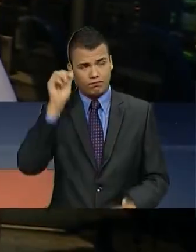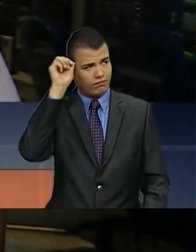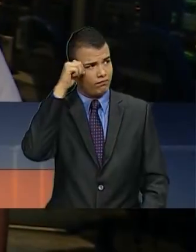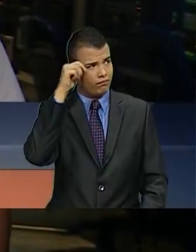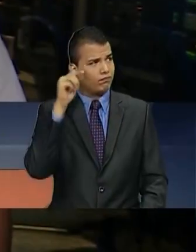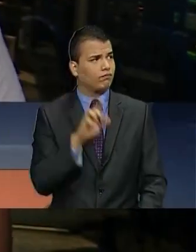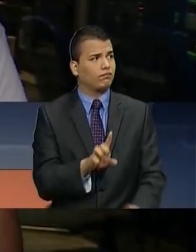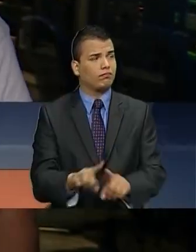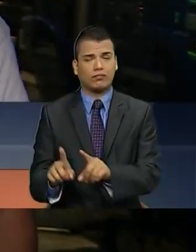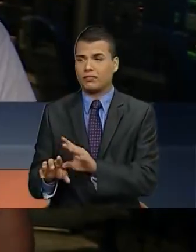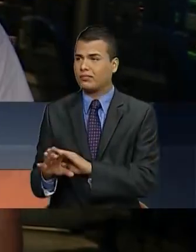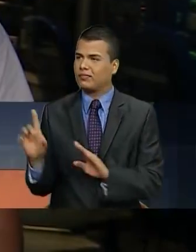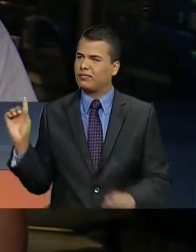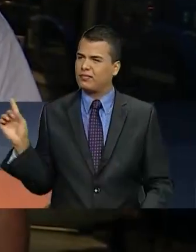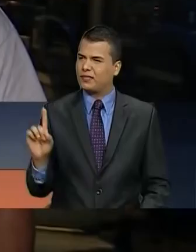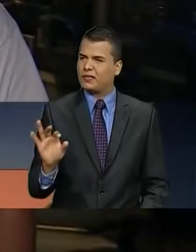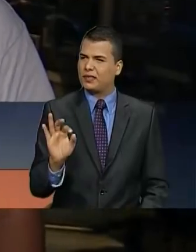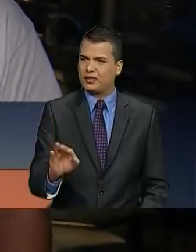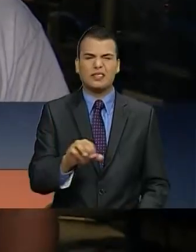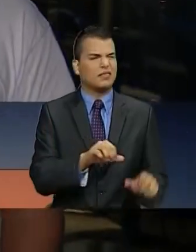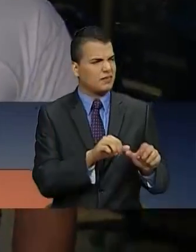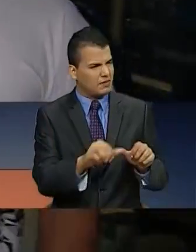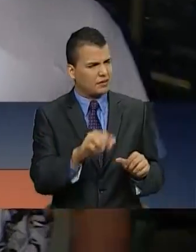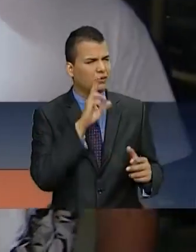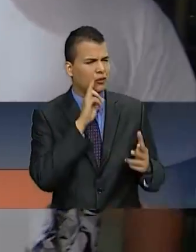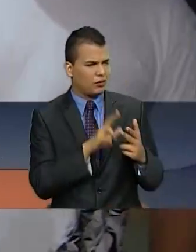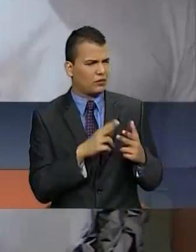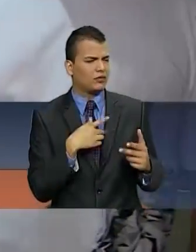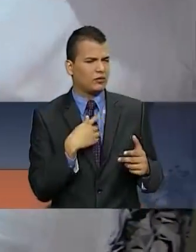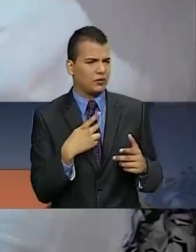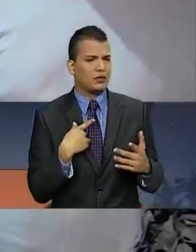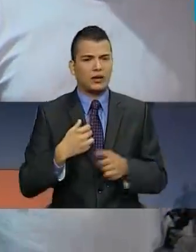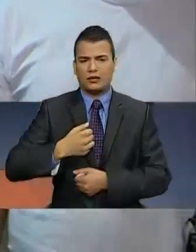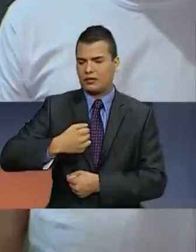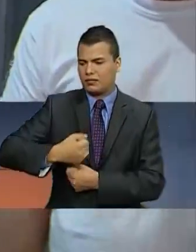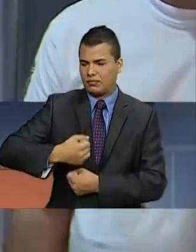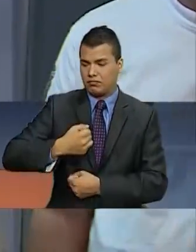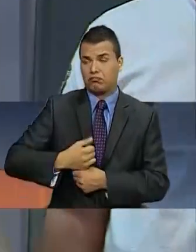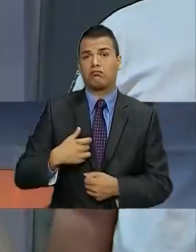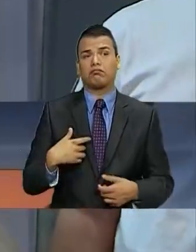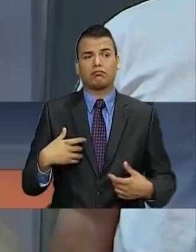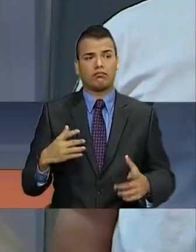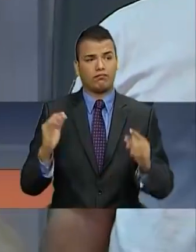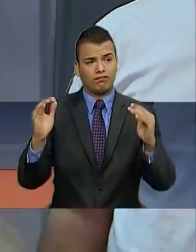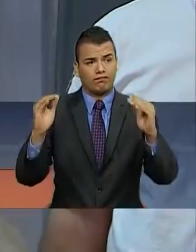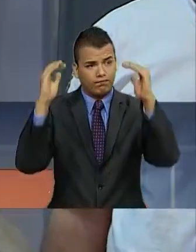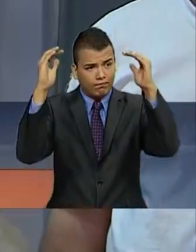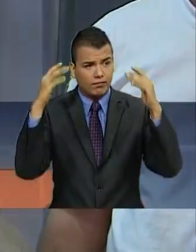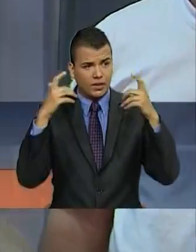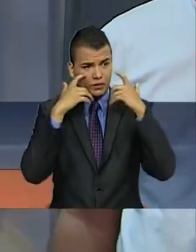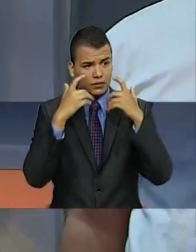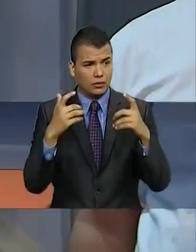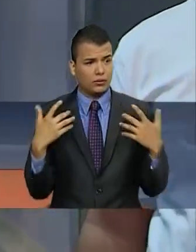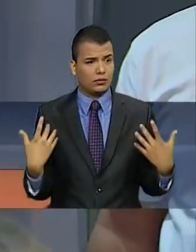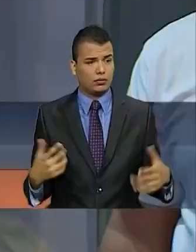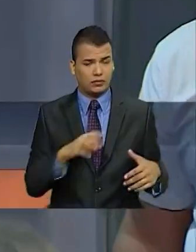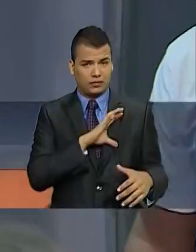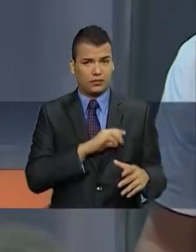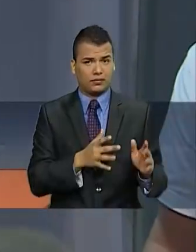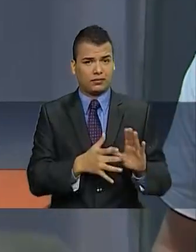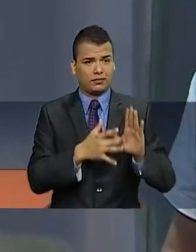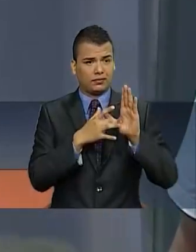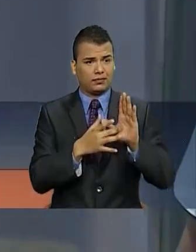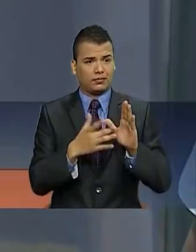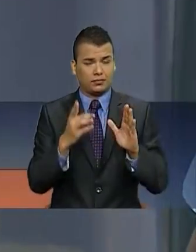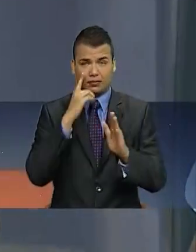de muchos años. Muchos años conociendo a Jason con su labor y que se ha convertido verdaderamente en un referente de Cali. Esta es